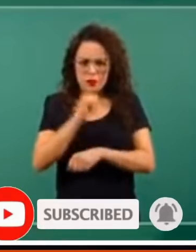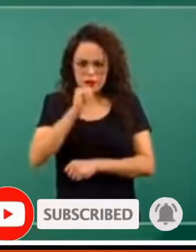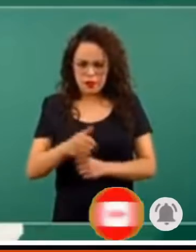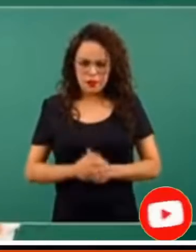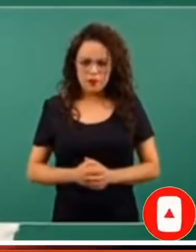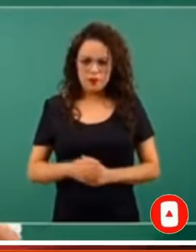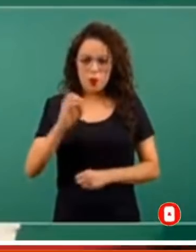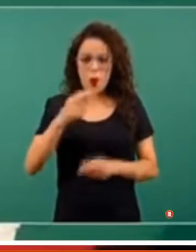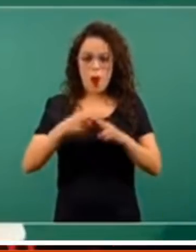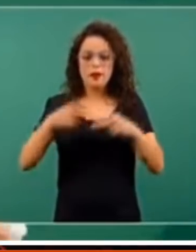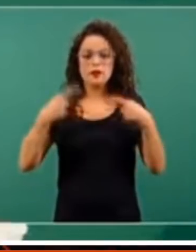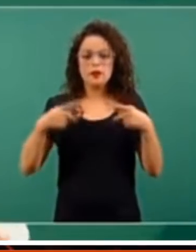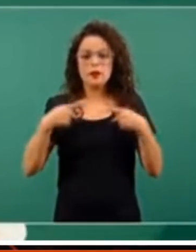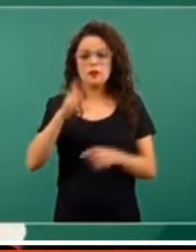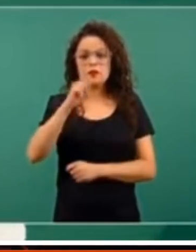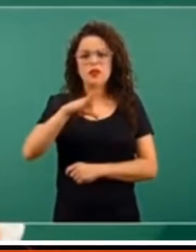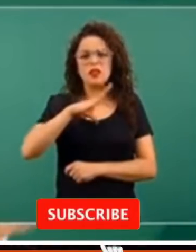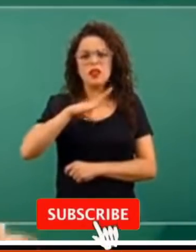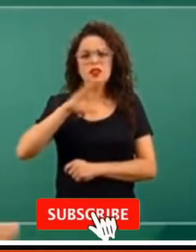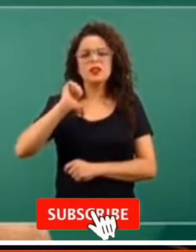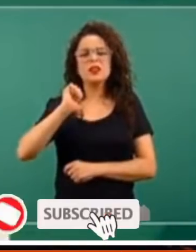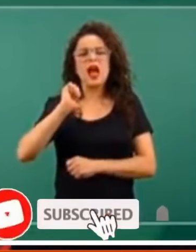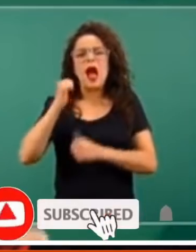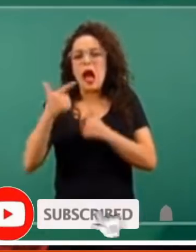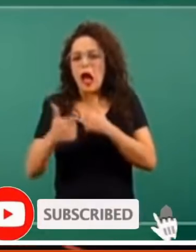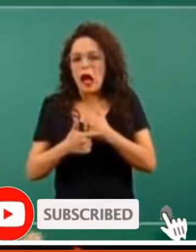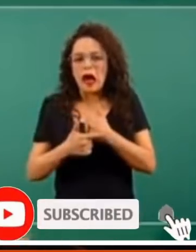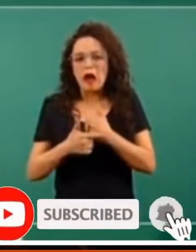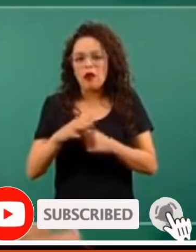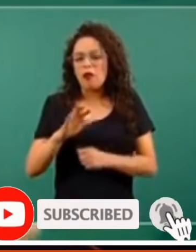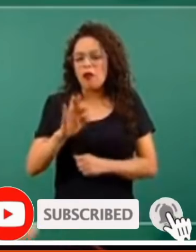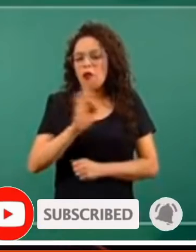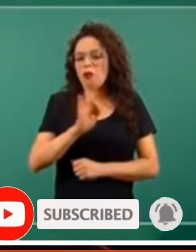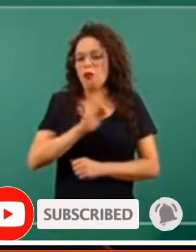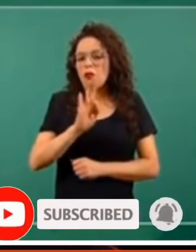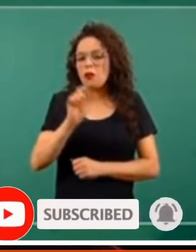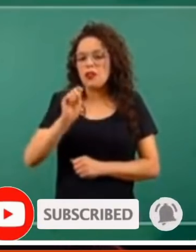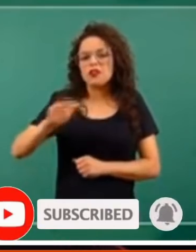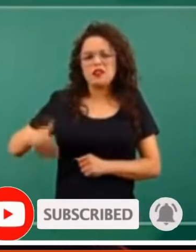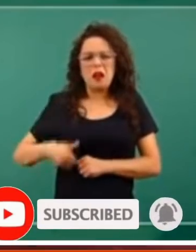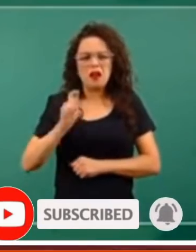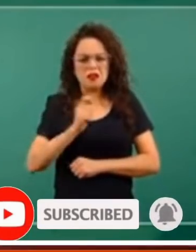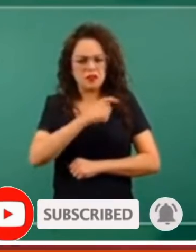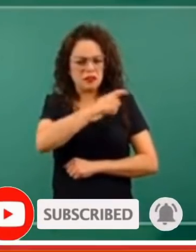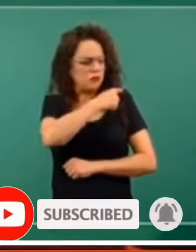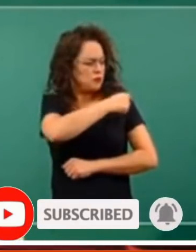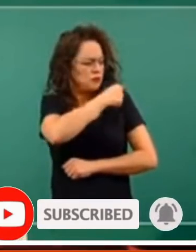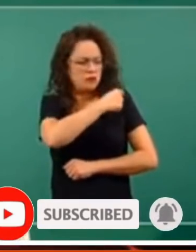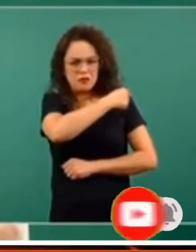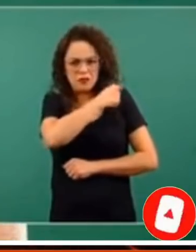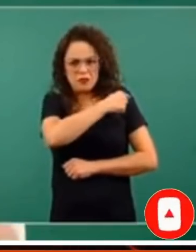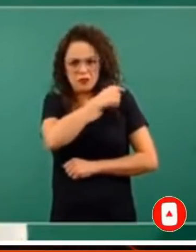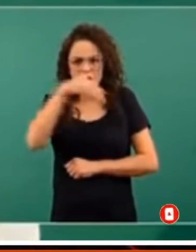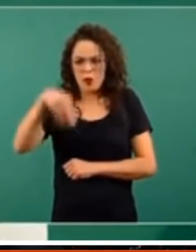personas que pudieran tener alguna lesión en la zona de preferencia, que es la zona del hombro, lo que conocemos como el